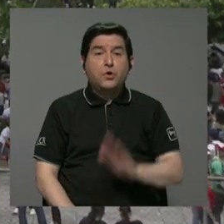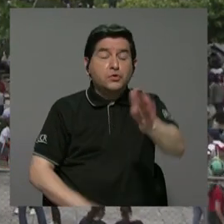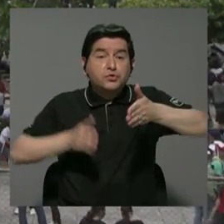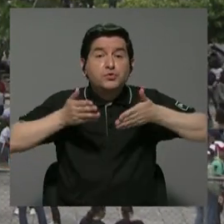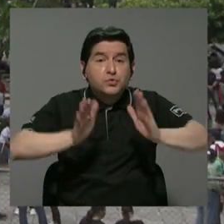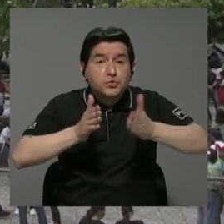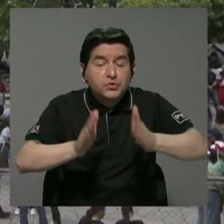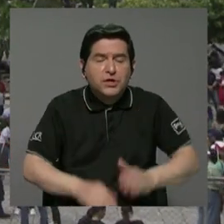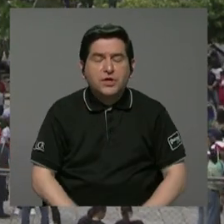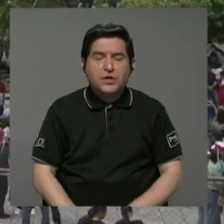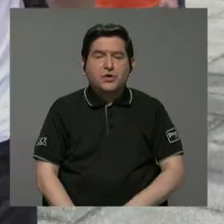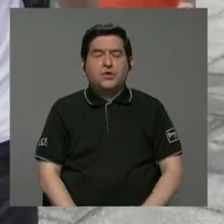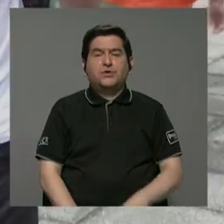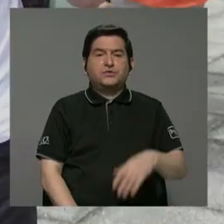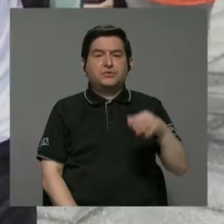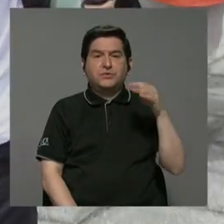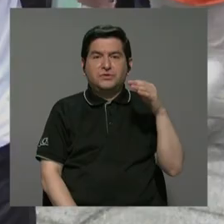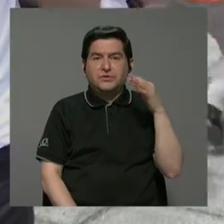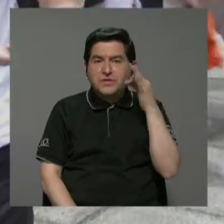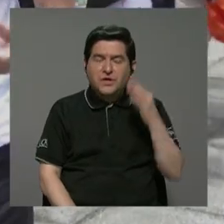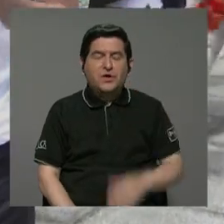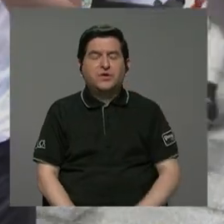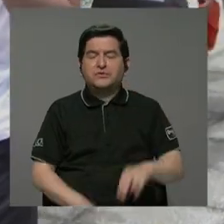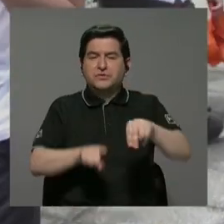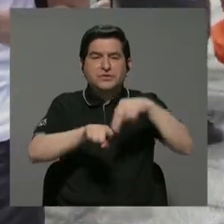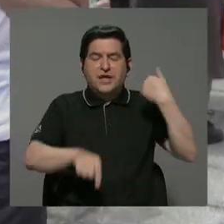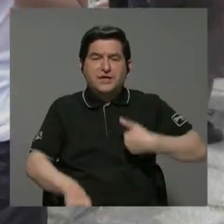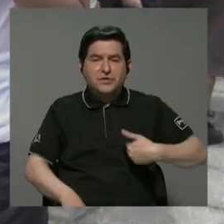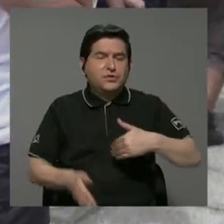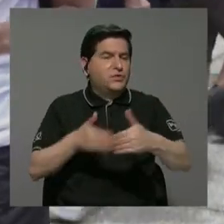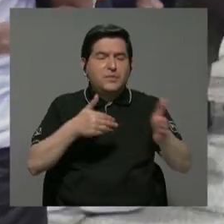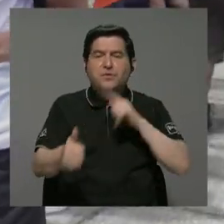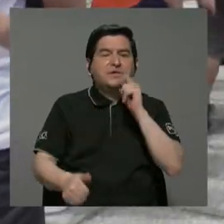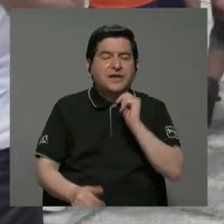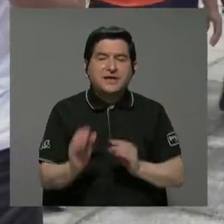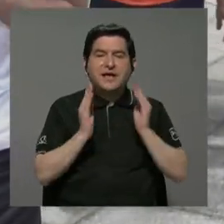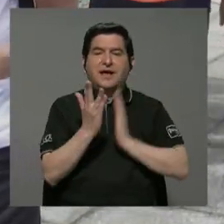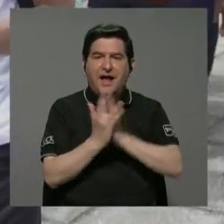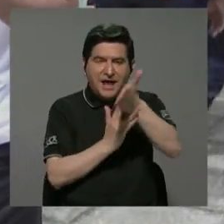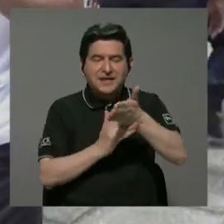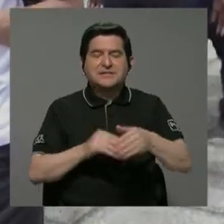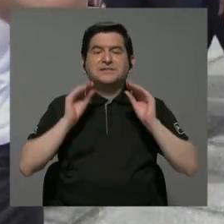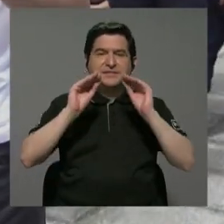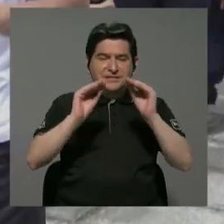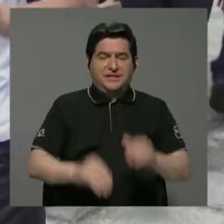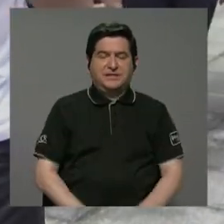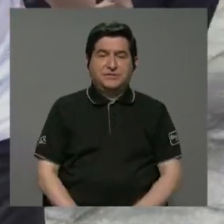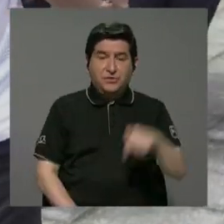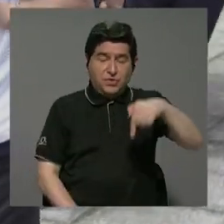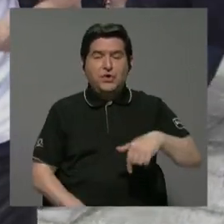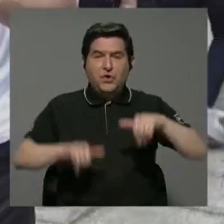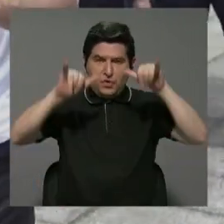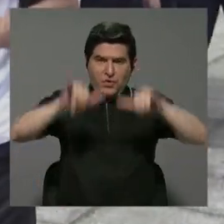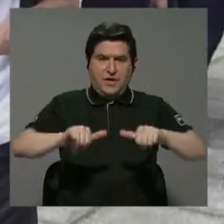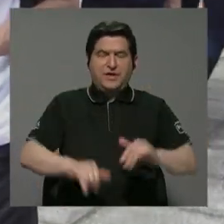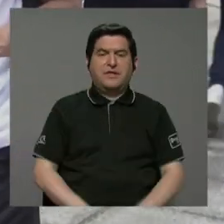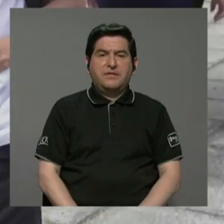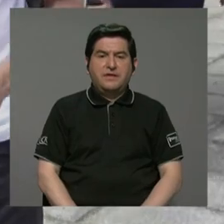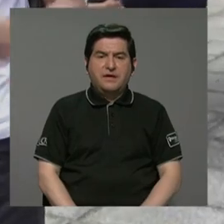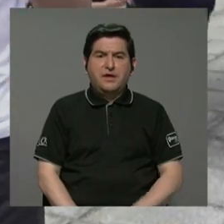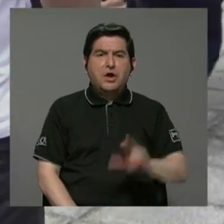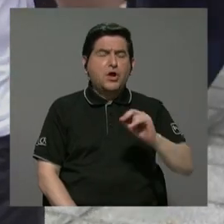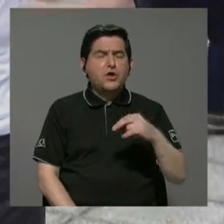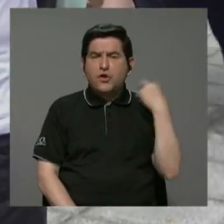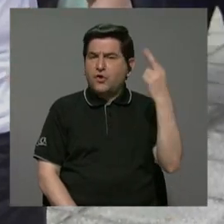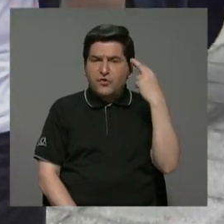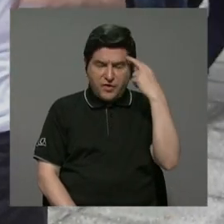hijos, sus tíos, sus nietos, sus quienes sean, tengan derecho a acceder a la educación. Y ese es el mensaje que queremos que quede hoy. Hoy no estamos aquí por las